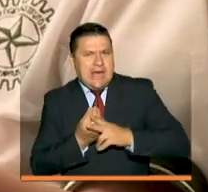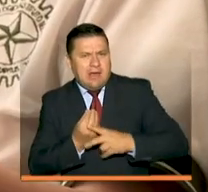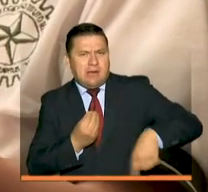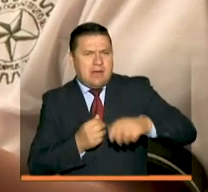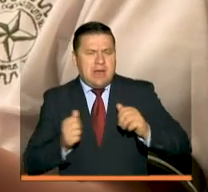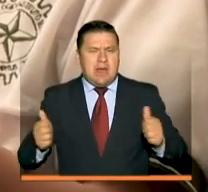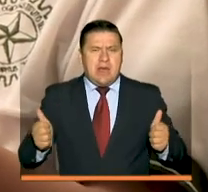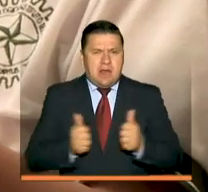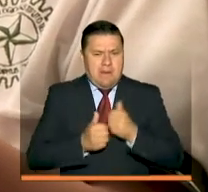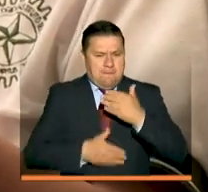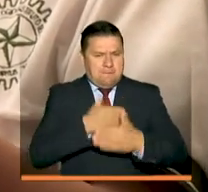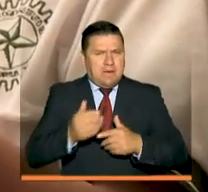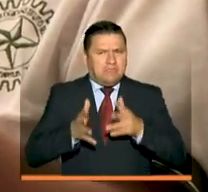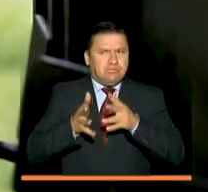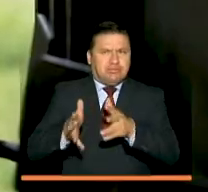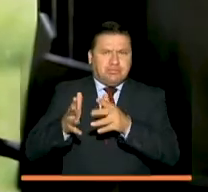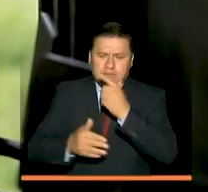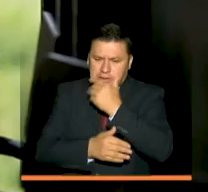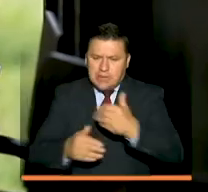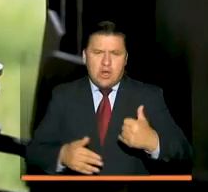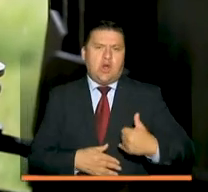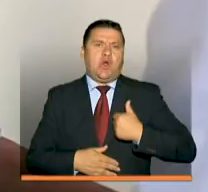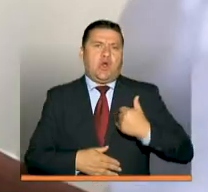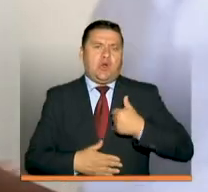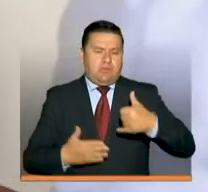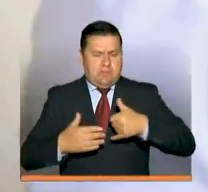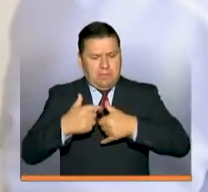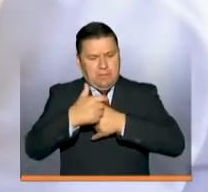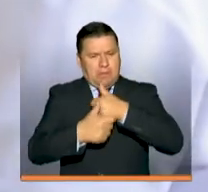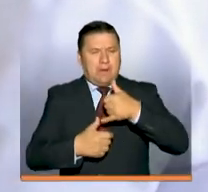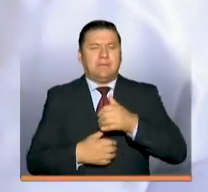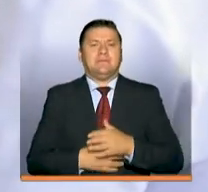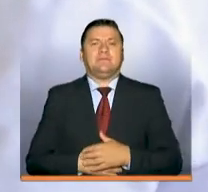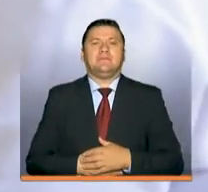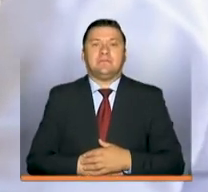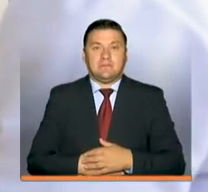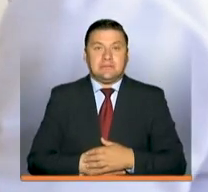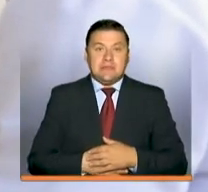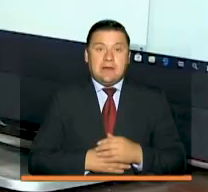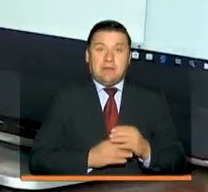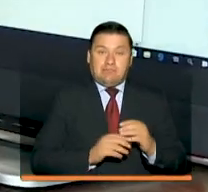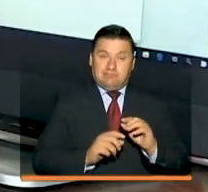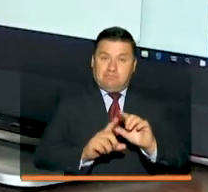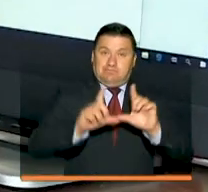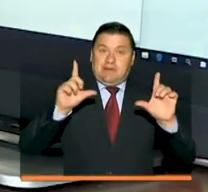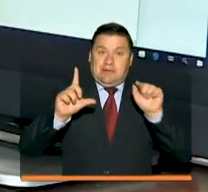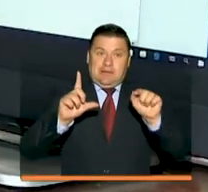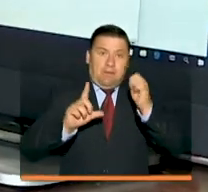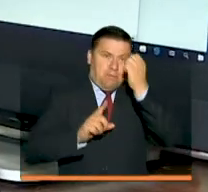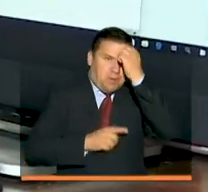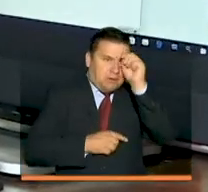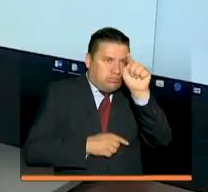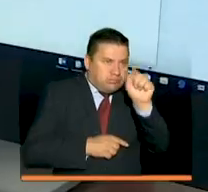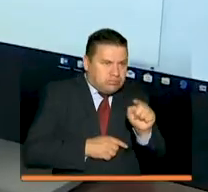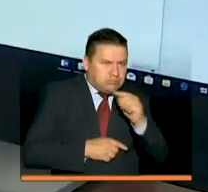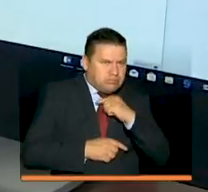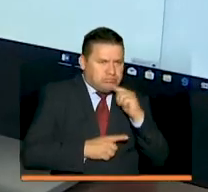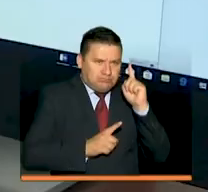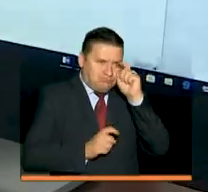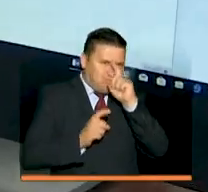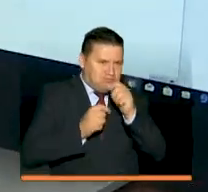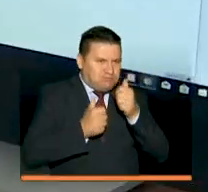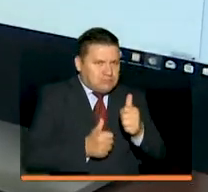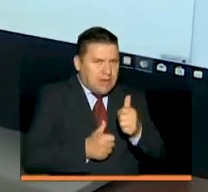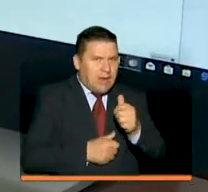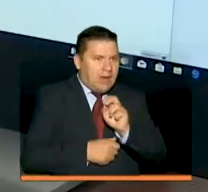para acompañar los procesos de enseñanza de niños y jóvenes en el país. En esta plataforma, los docentes podrán realizar un diagnóstico acerca de